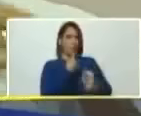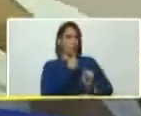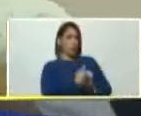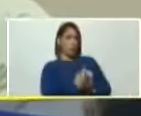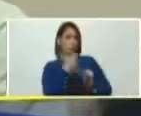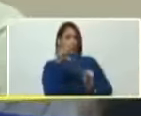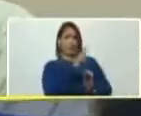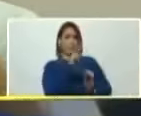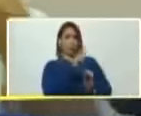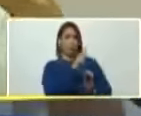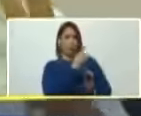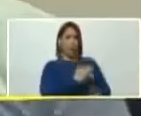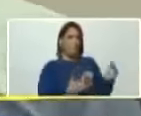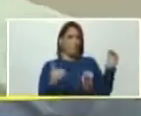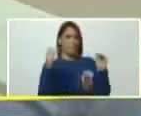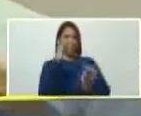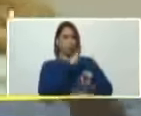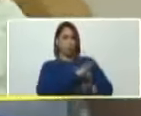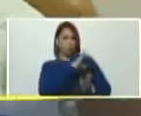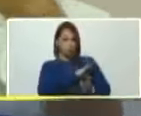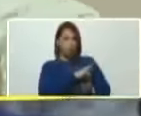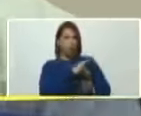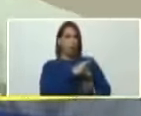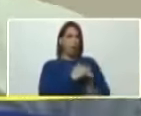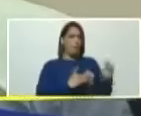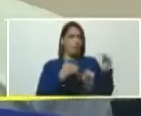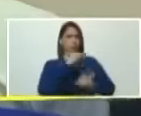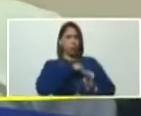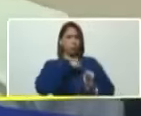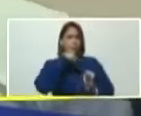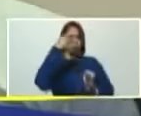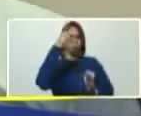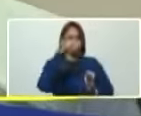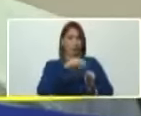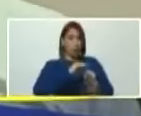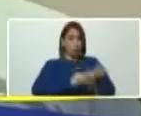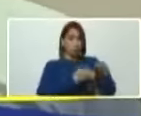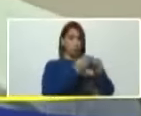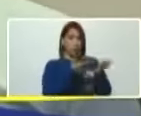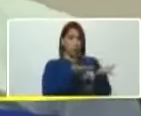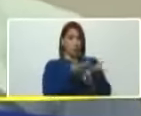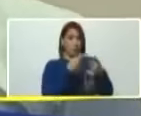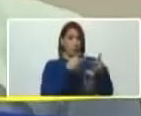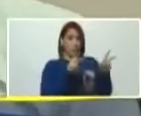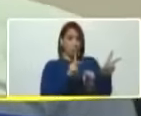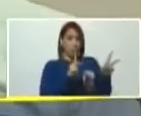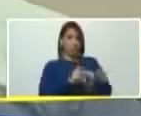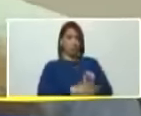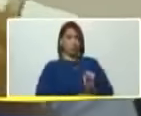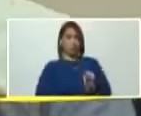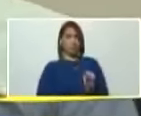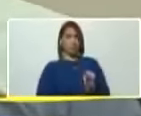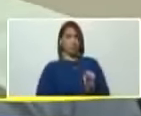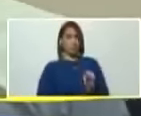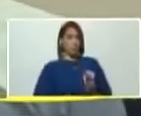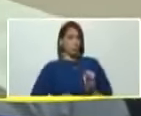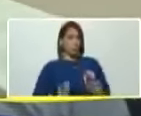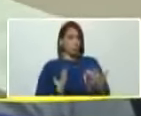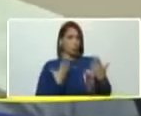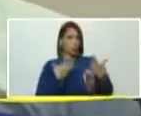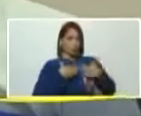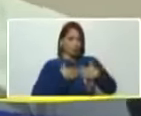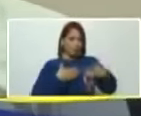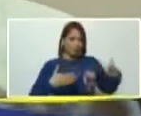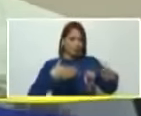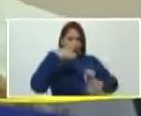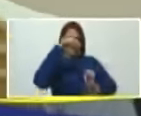Venezuela con un crecimiento social, con un crecimiento espiritual, con una recuperación de los servicios públicos. Así que hay una gran emoción y una gran disposición de